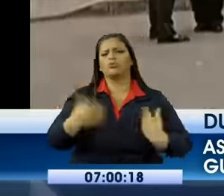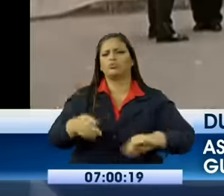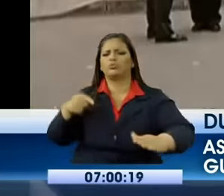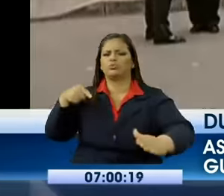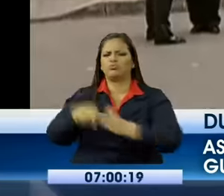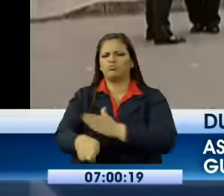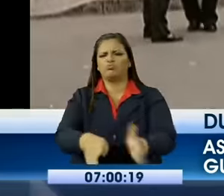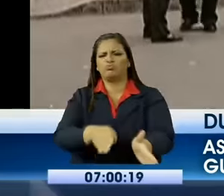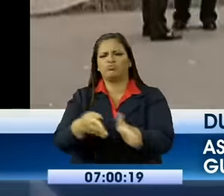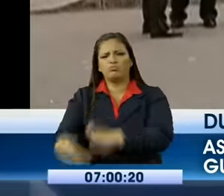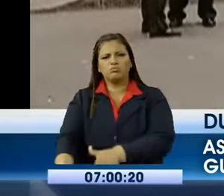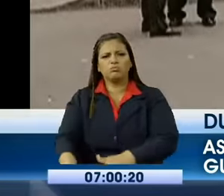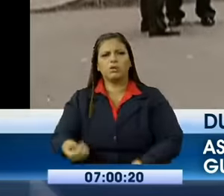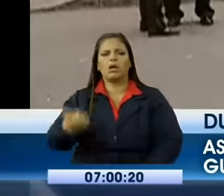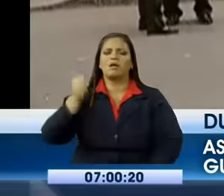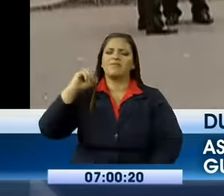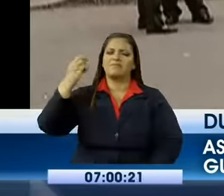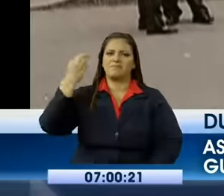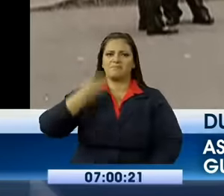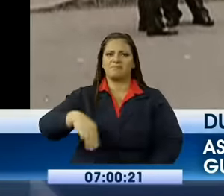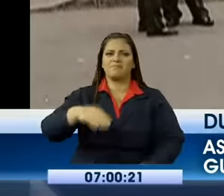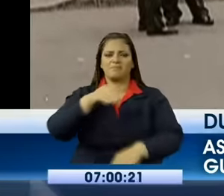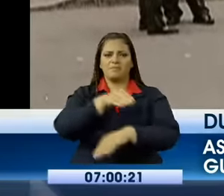miércoles. Solo vivía.